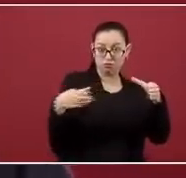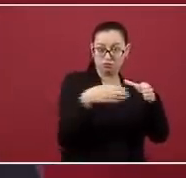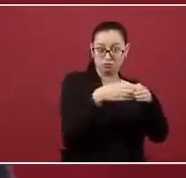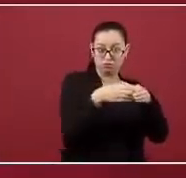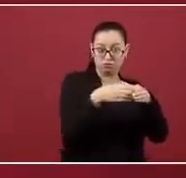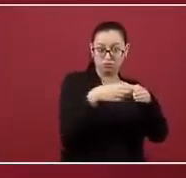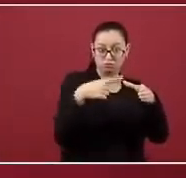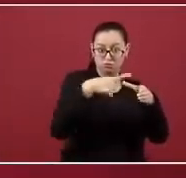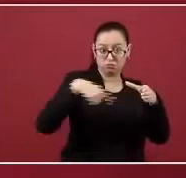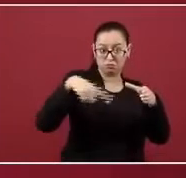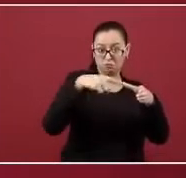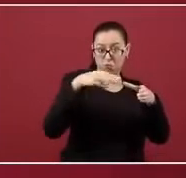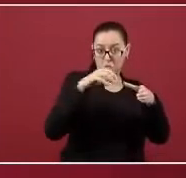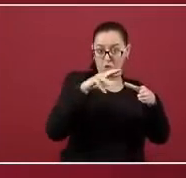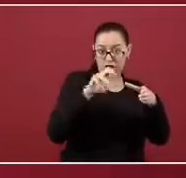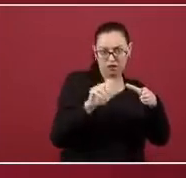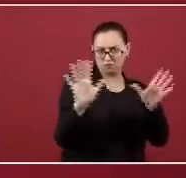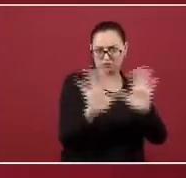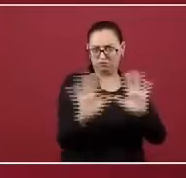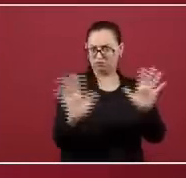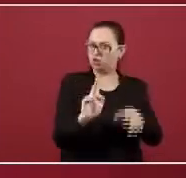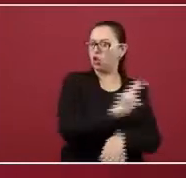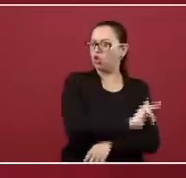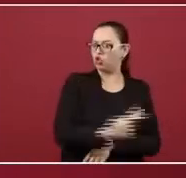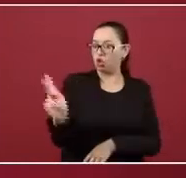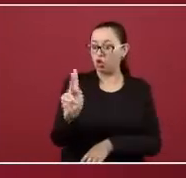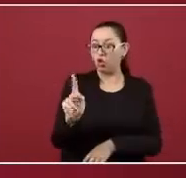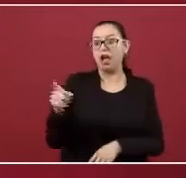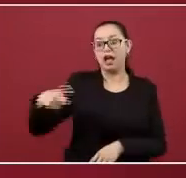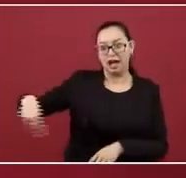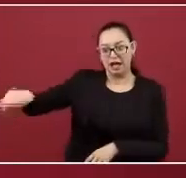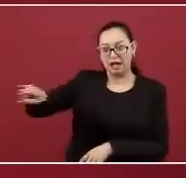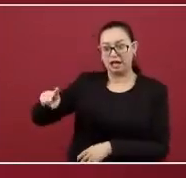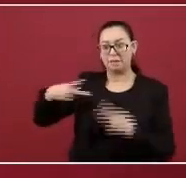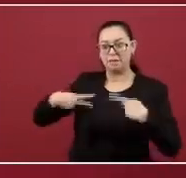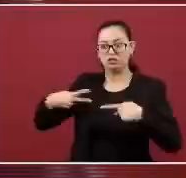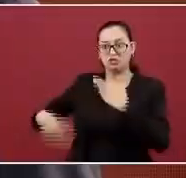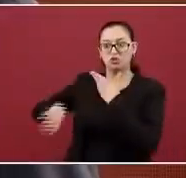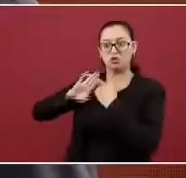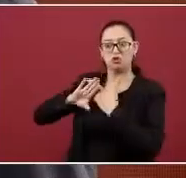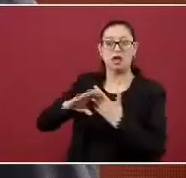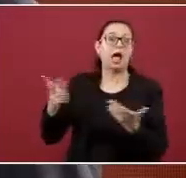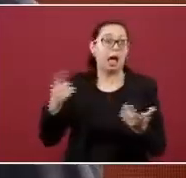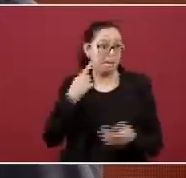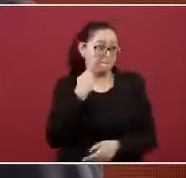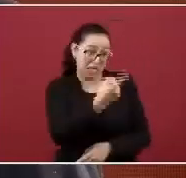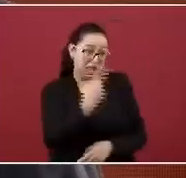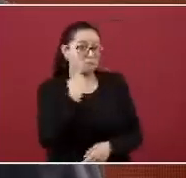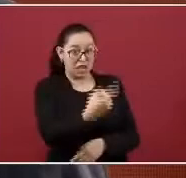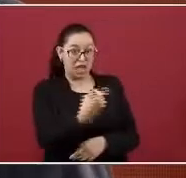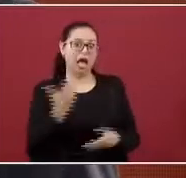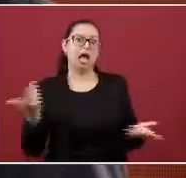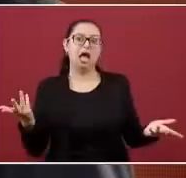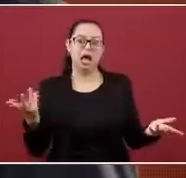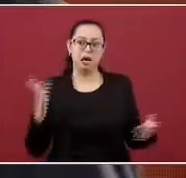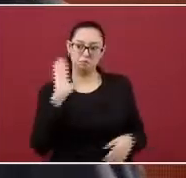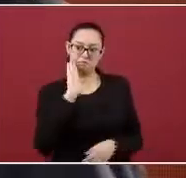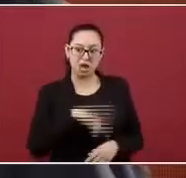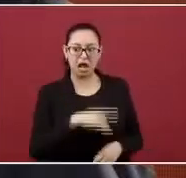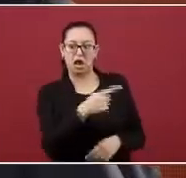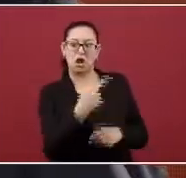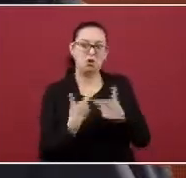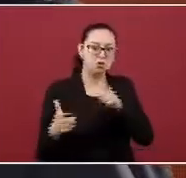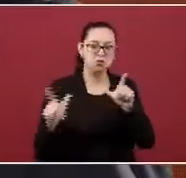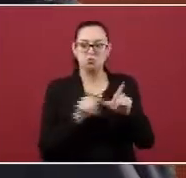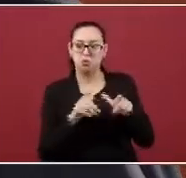elementos a nuestros adversarios para decir, ya ven, son lo mismo, ¿no? Son iguales, es un partido de